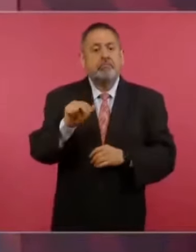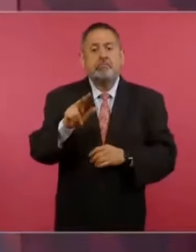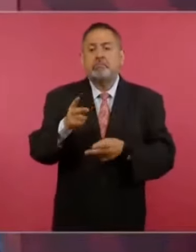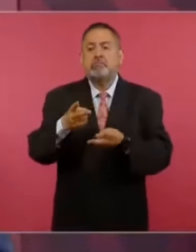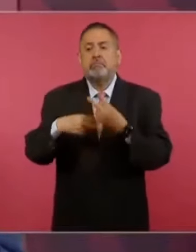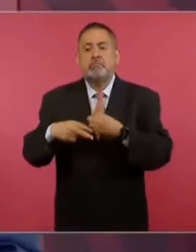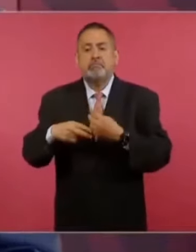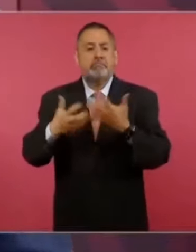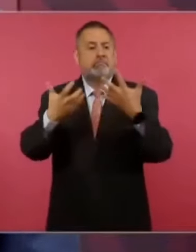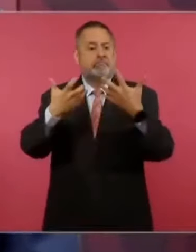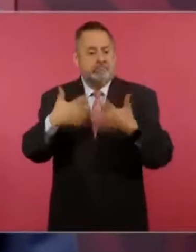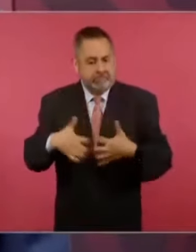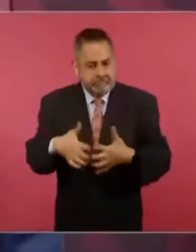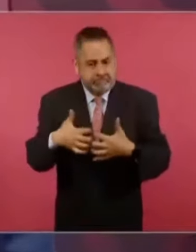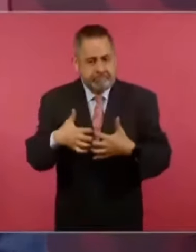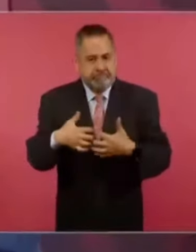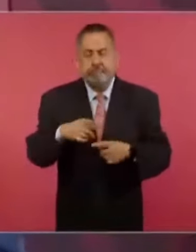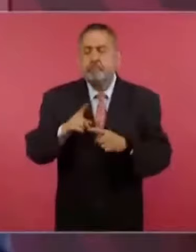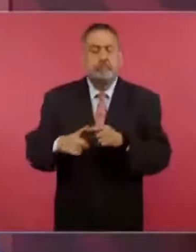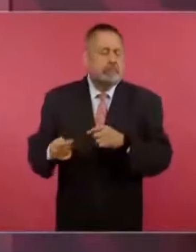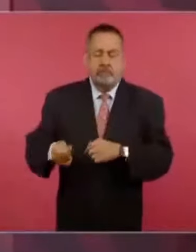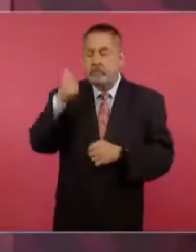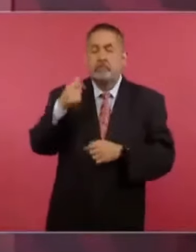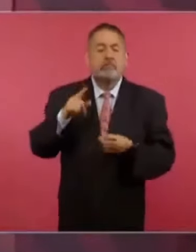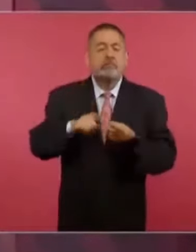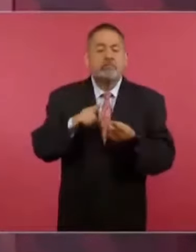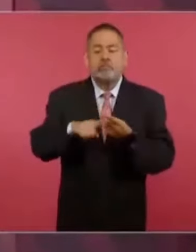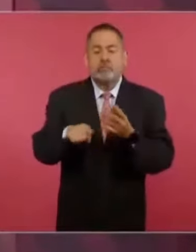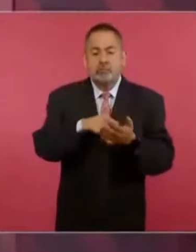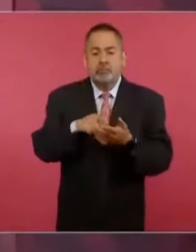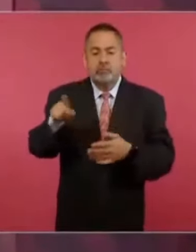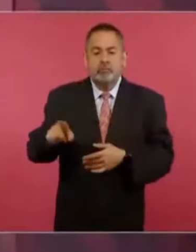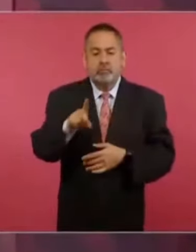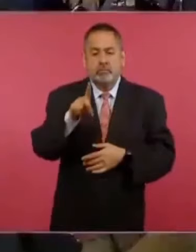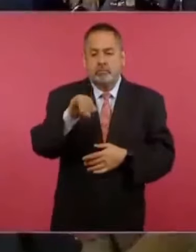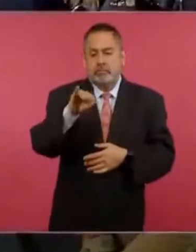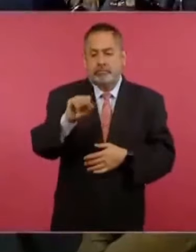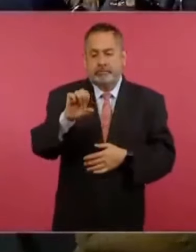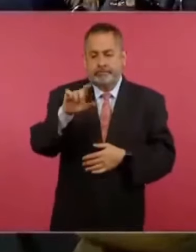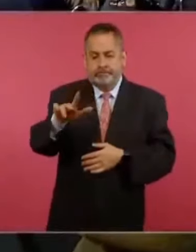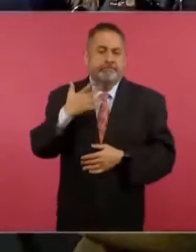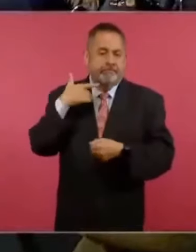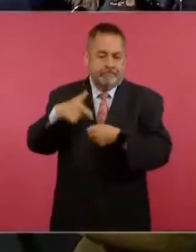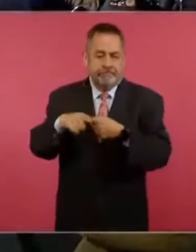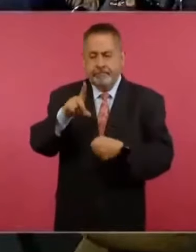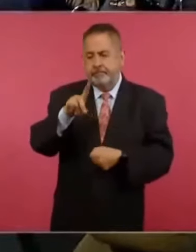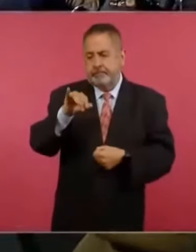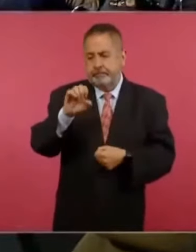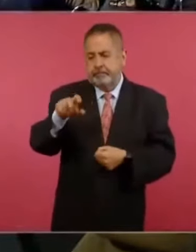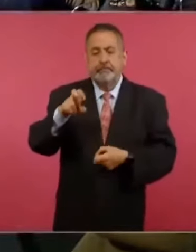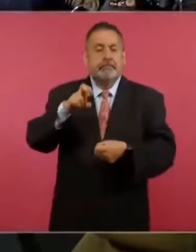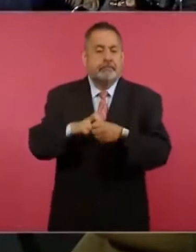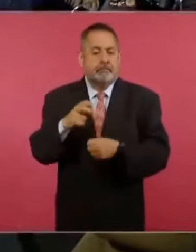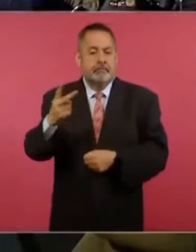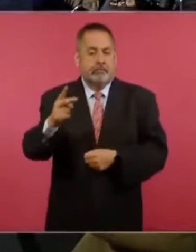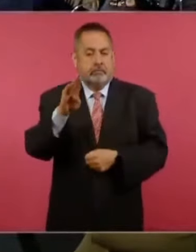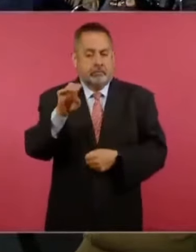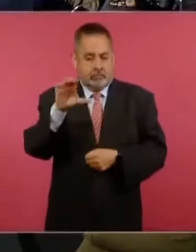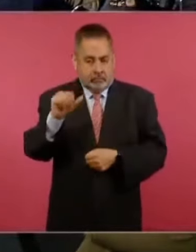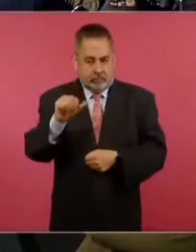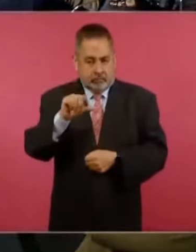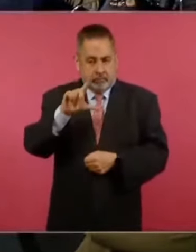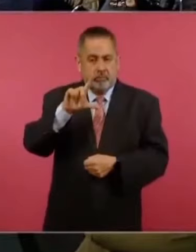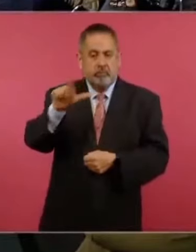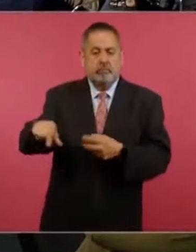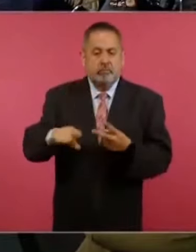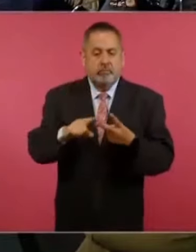Primero vamos a empezar a producir diésel en Dos Bocas y luego las